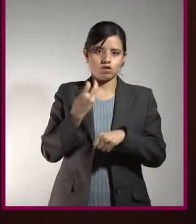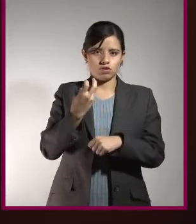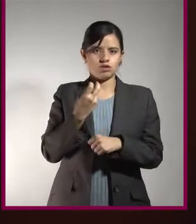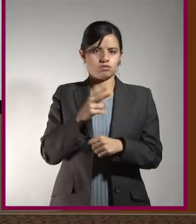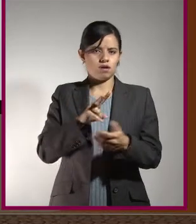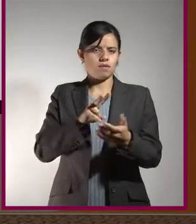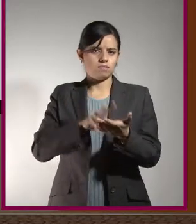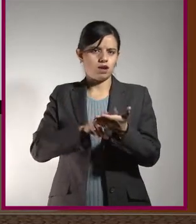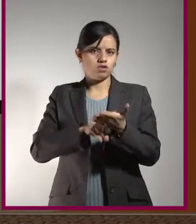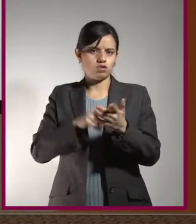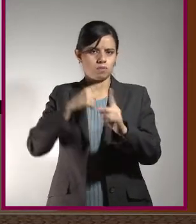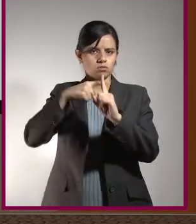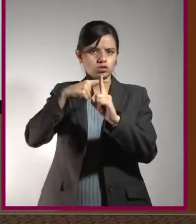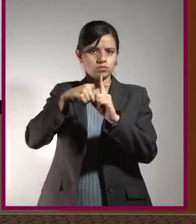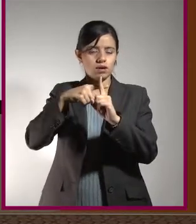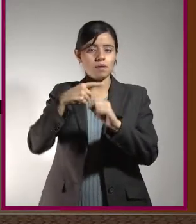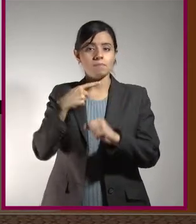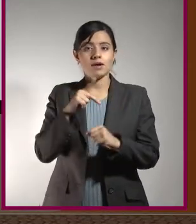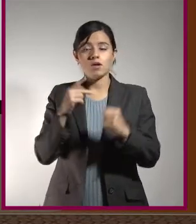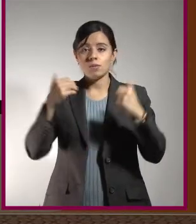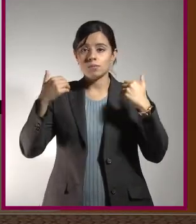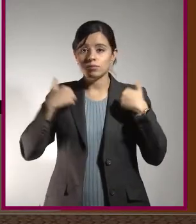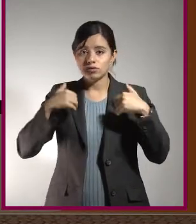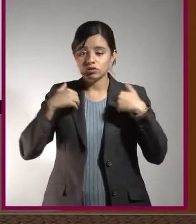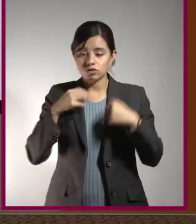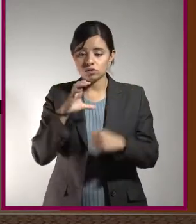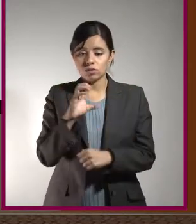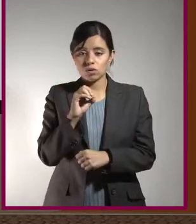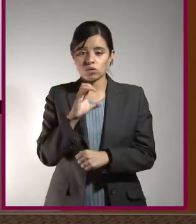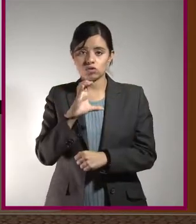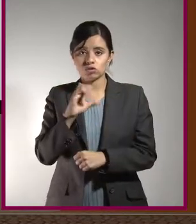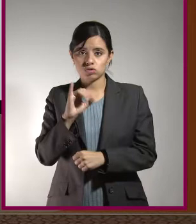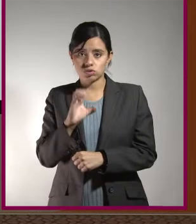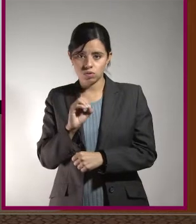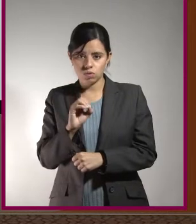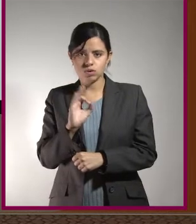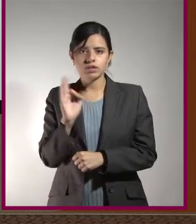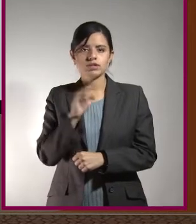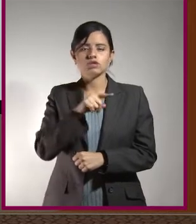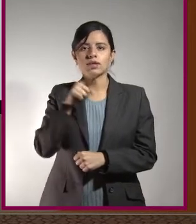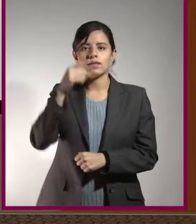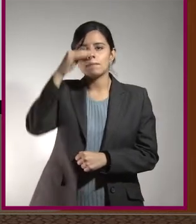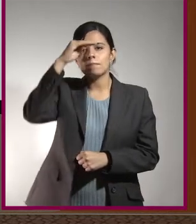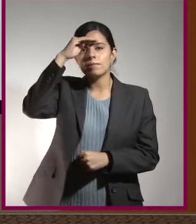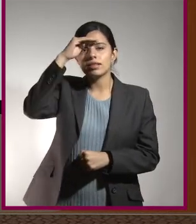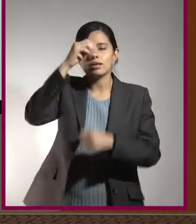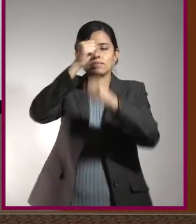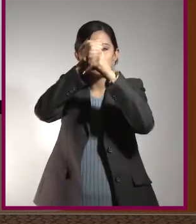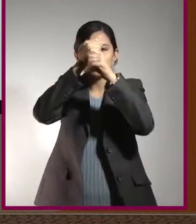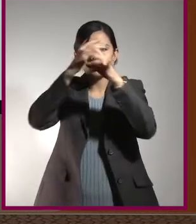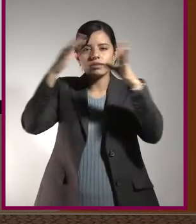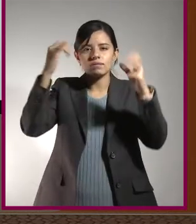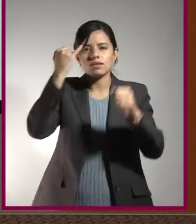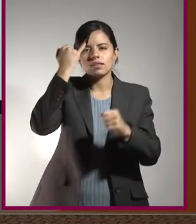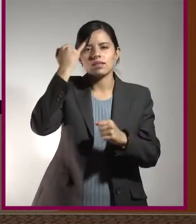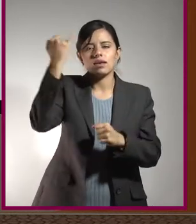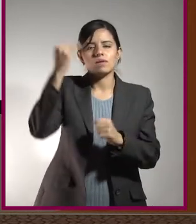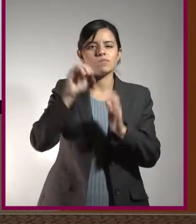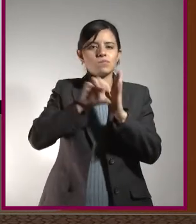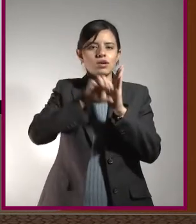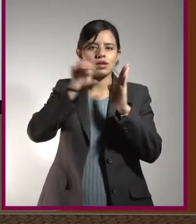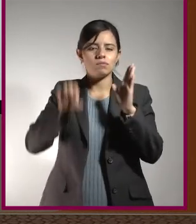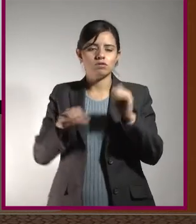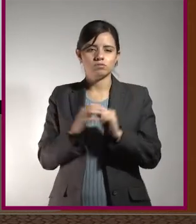muchas virtudes, pero el ocio también puede ser el origen de muchas formas de creatividad, sobre todo cuando queremos